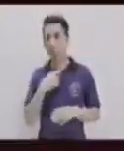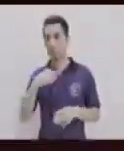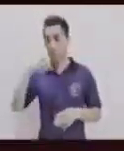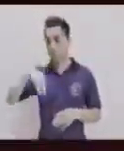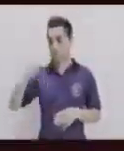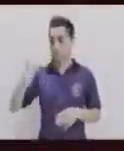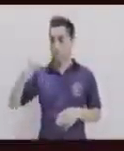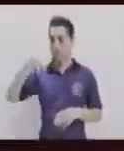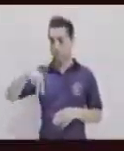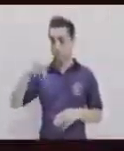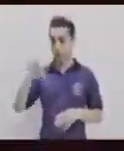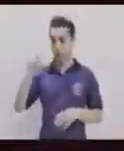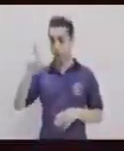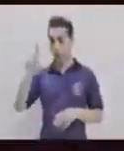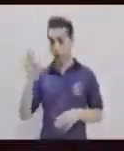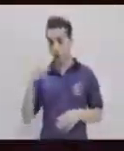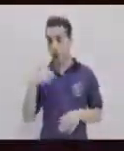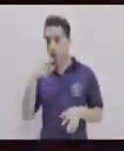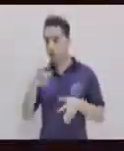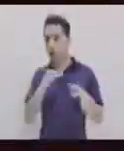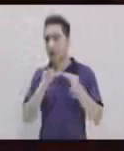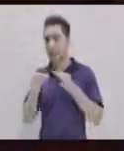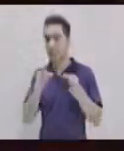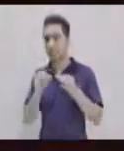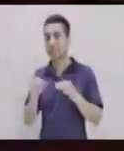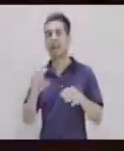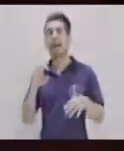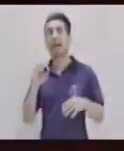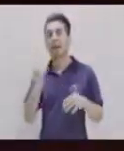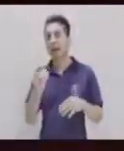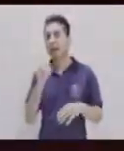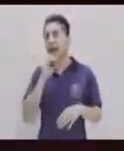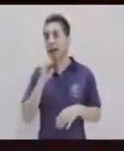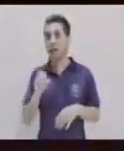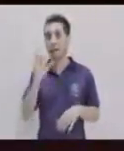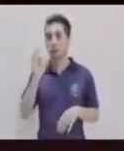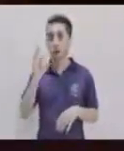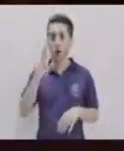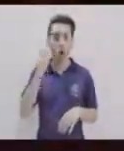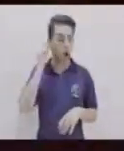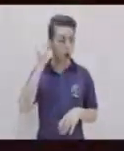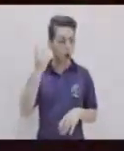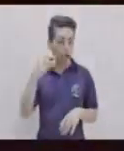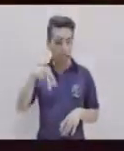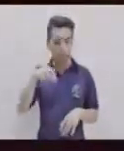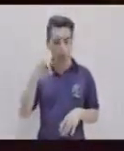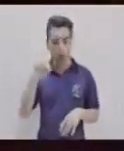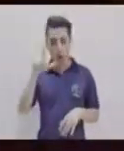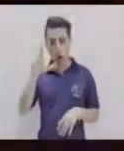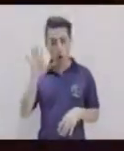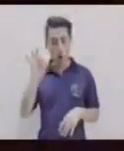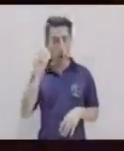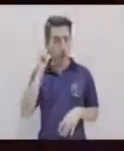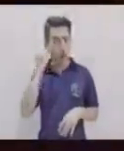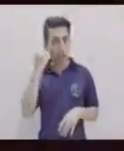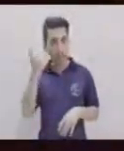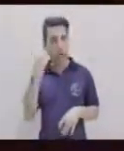Entonces no tenemos ni una sola tecla negra, por así decirlo. Y la marimba se tocaba a uno o dos músicos,